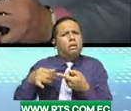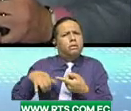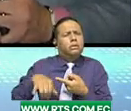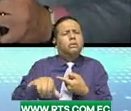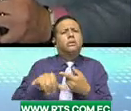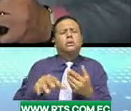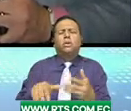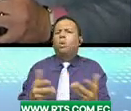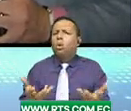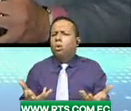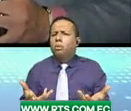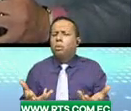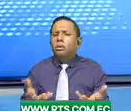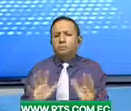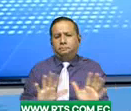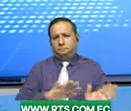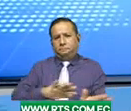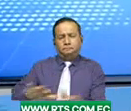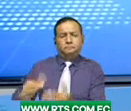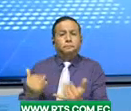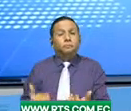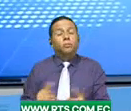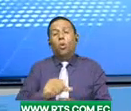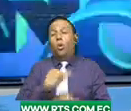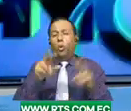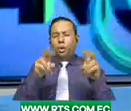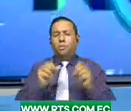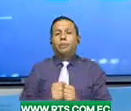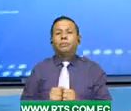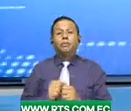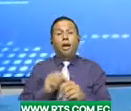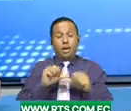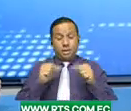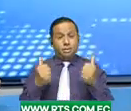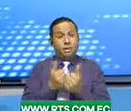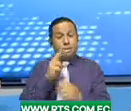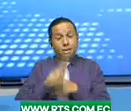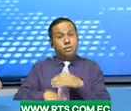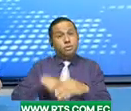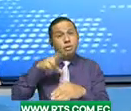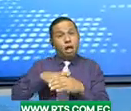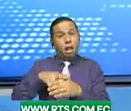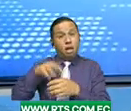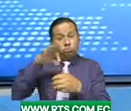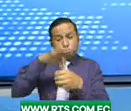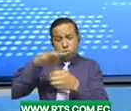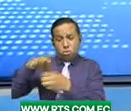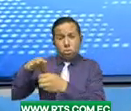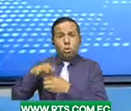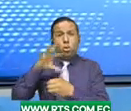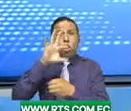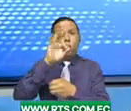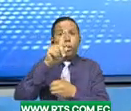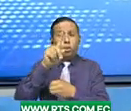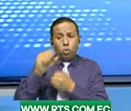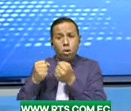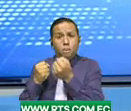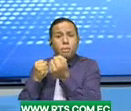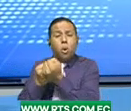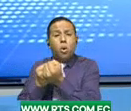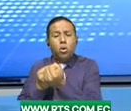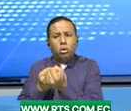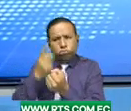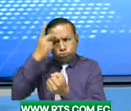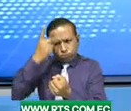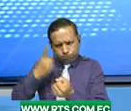por ese reporte. En otro tema, con 91 votos, el Pleno de la Asamblea Nacional llama a juicio político a la superintendenta de bancos,